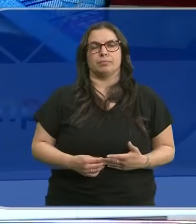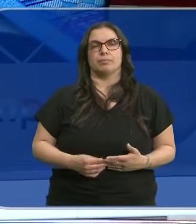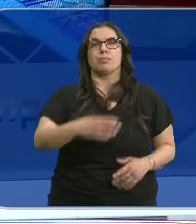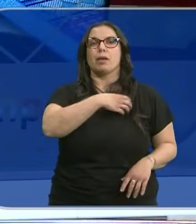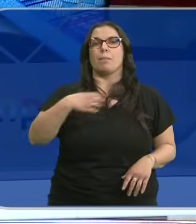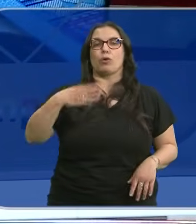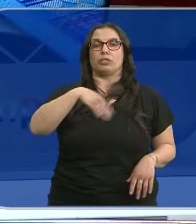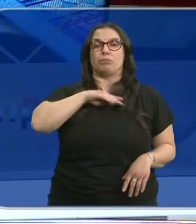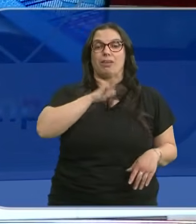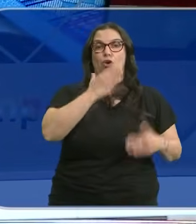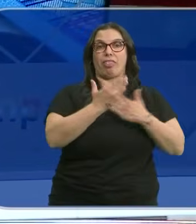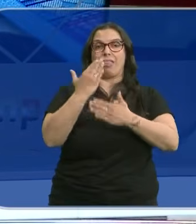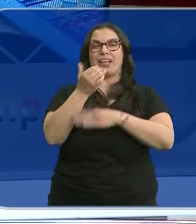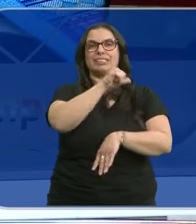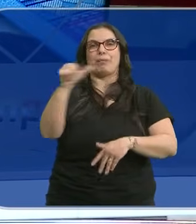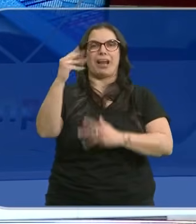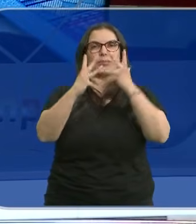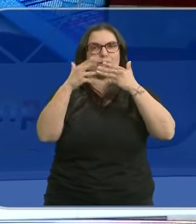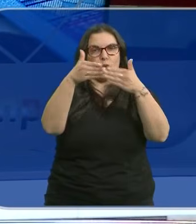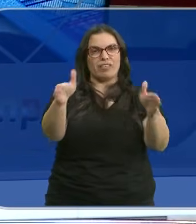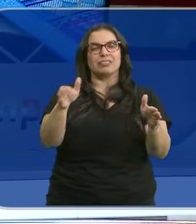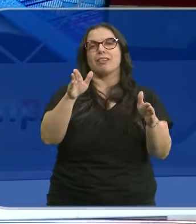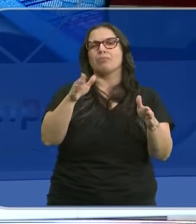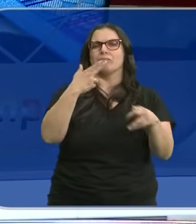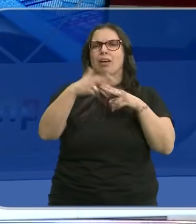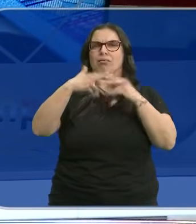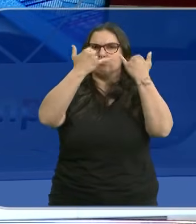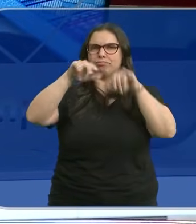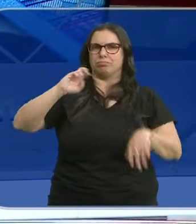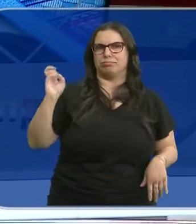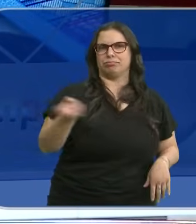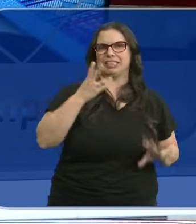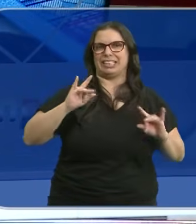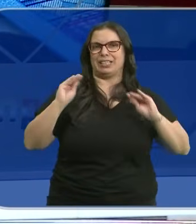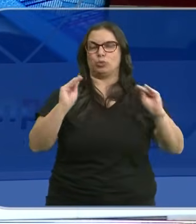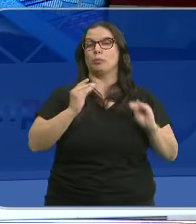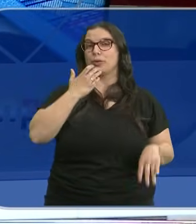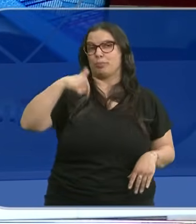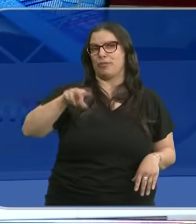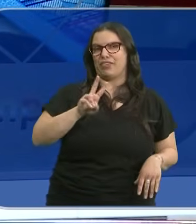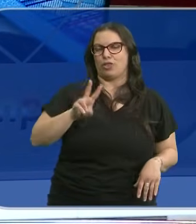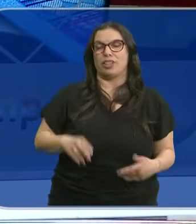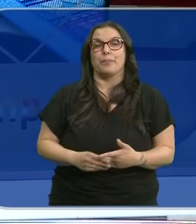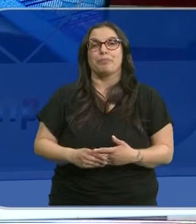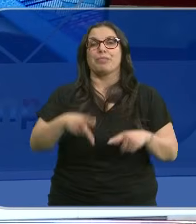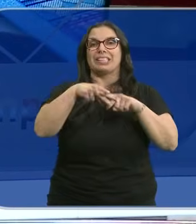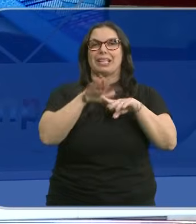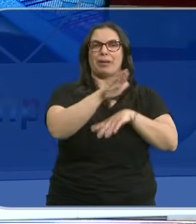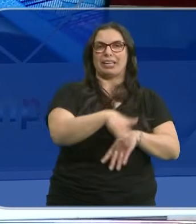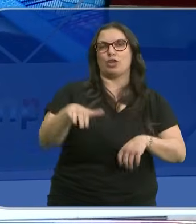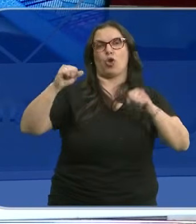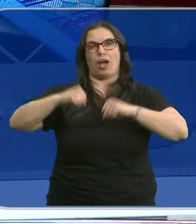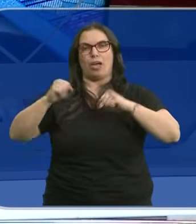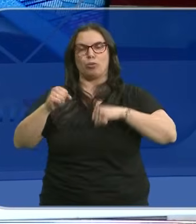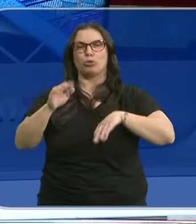El Banco de España celebra estos días la Semana de la Administración Abierta con un centenar de eventos en sus sucursales, entre ellas la de Valladolid, talleres para niños y